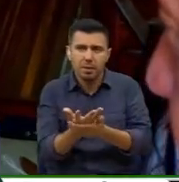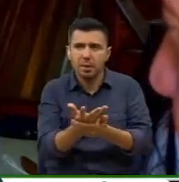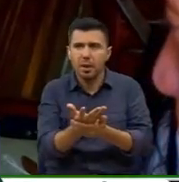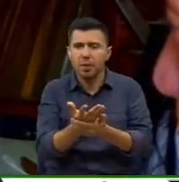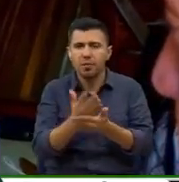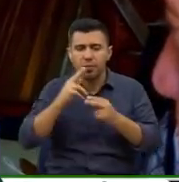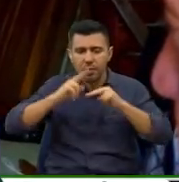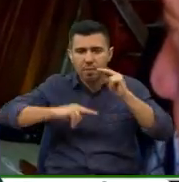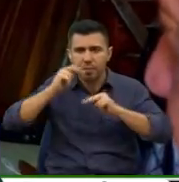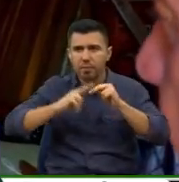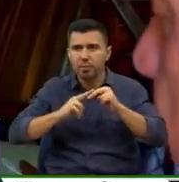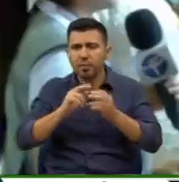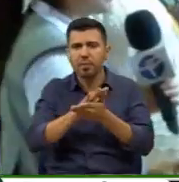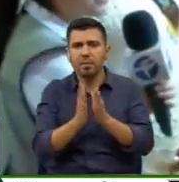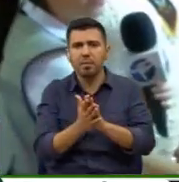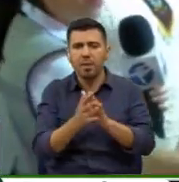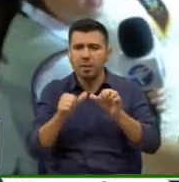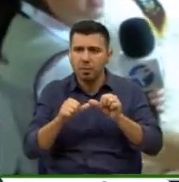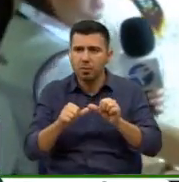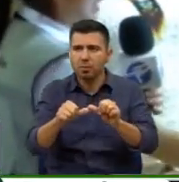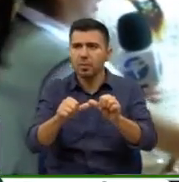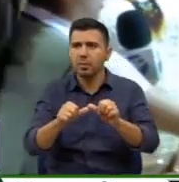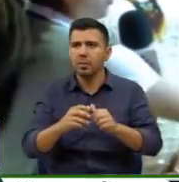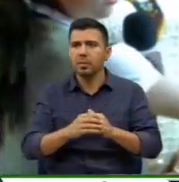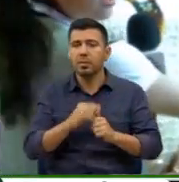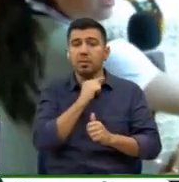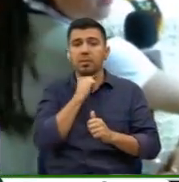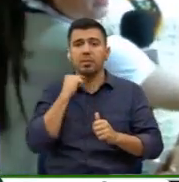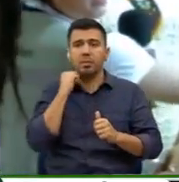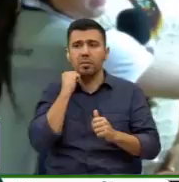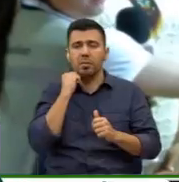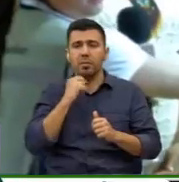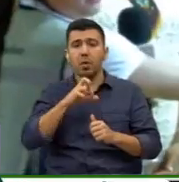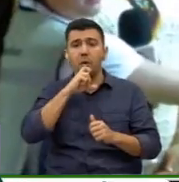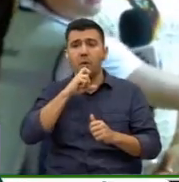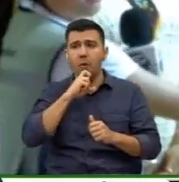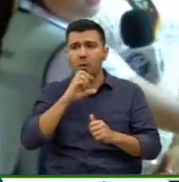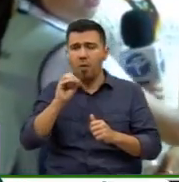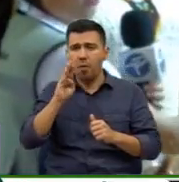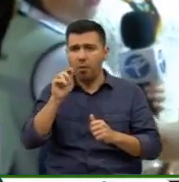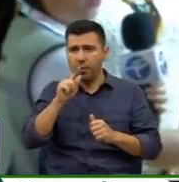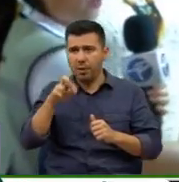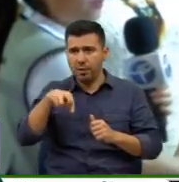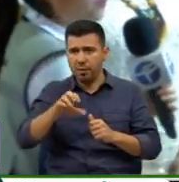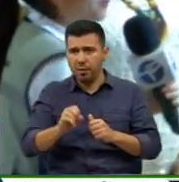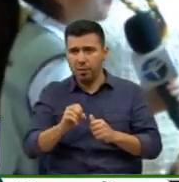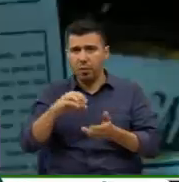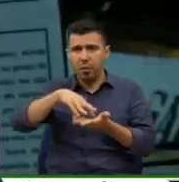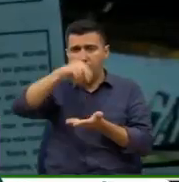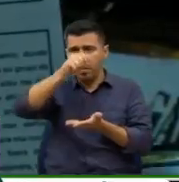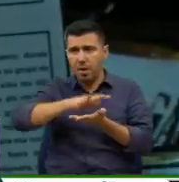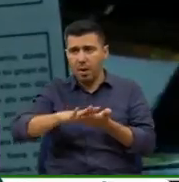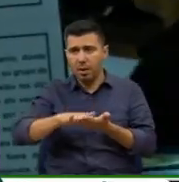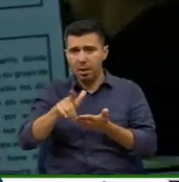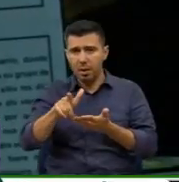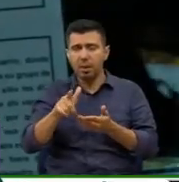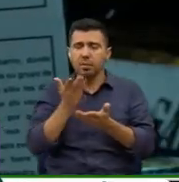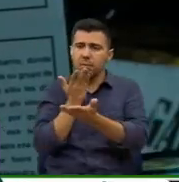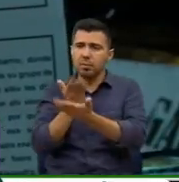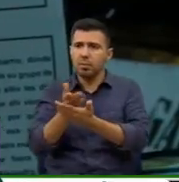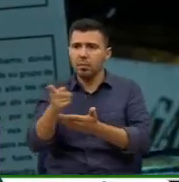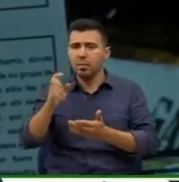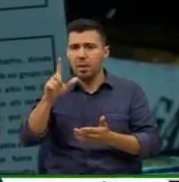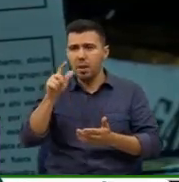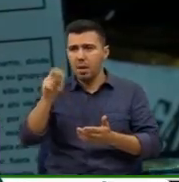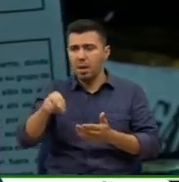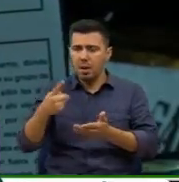paz, pero una paz sostenible. Monseñor Camilo Castrellón, obispo de la diócesis del Magdalena Medio, pidió también al ELN